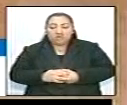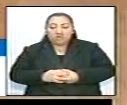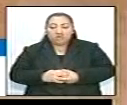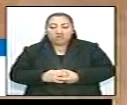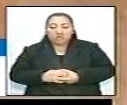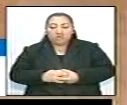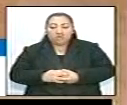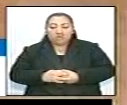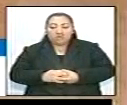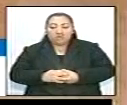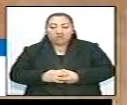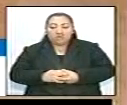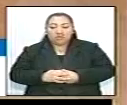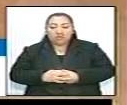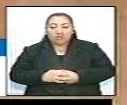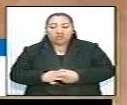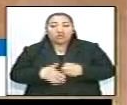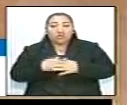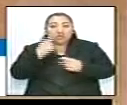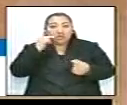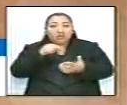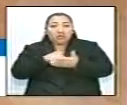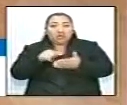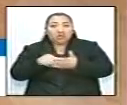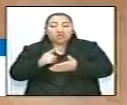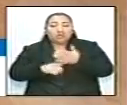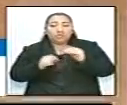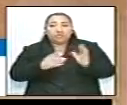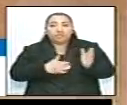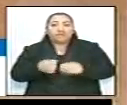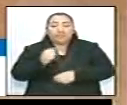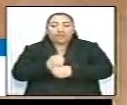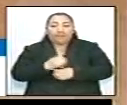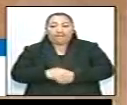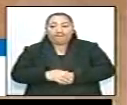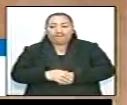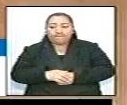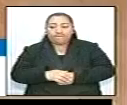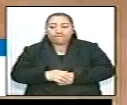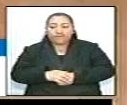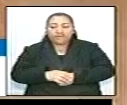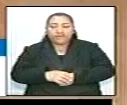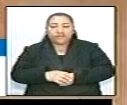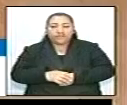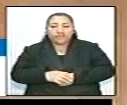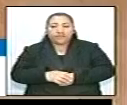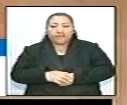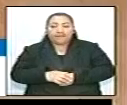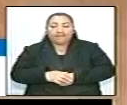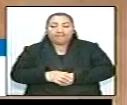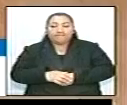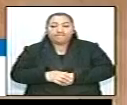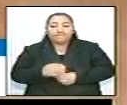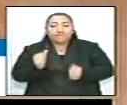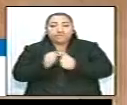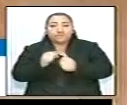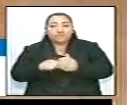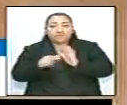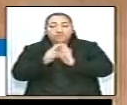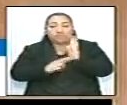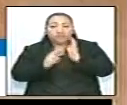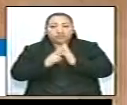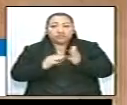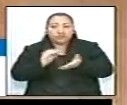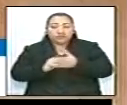Son las observaciones con respecto también al plan de trabajo, ¿no? Lo que era el reglamento lo